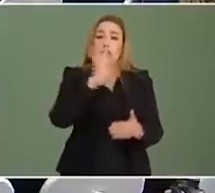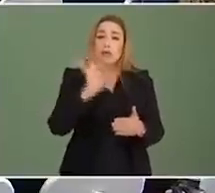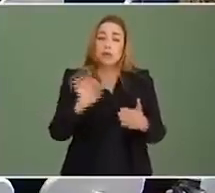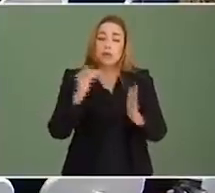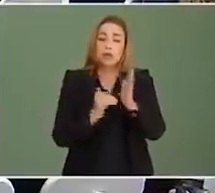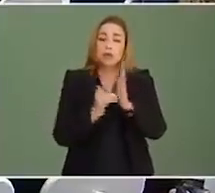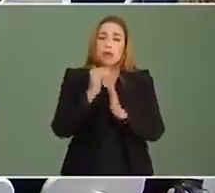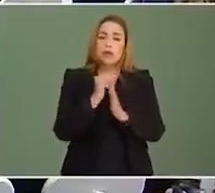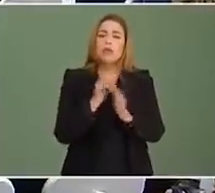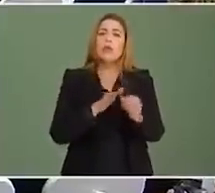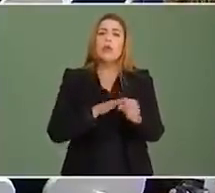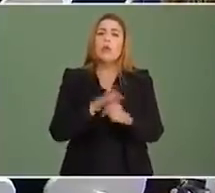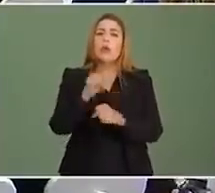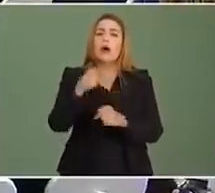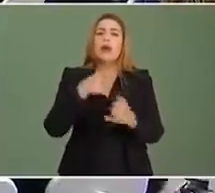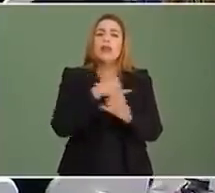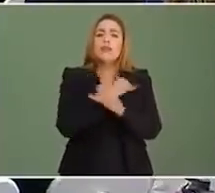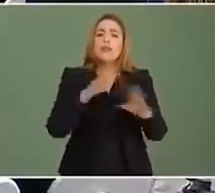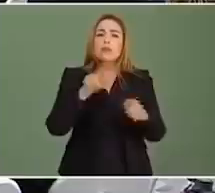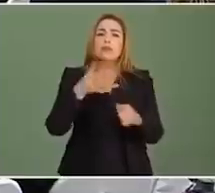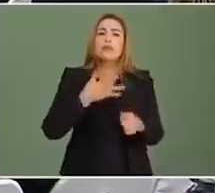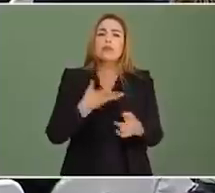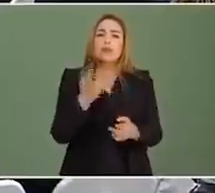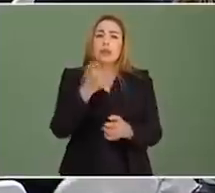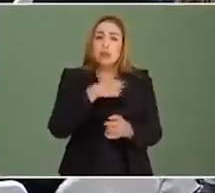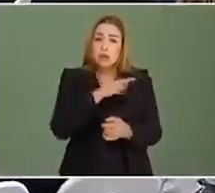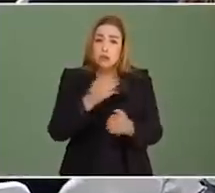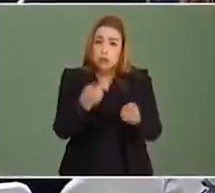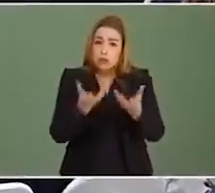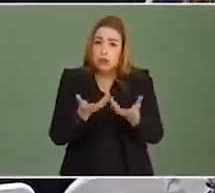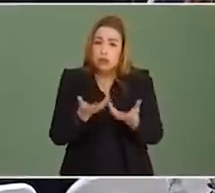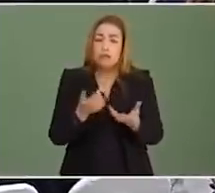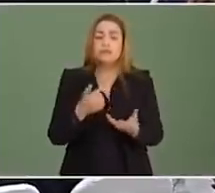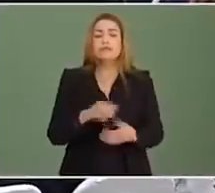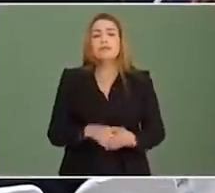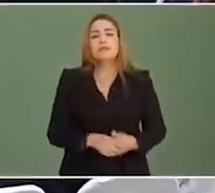este lamento mucho lo del asesinato